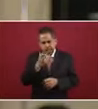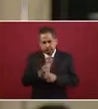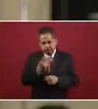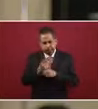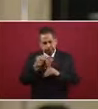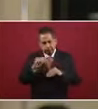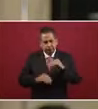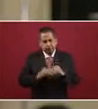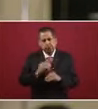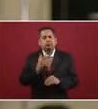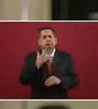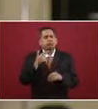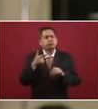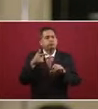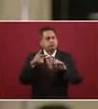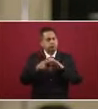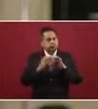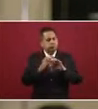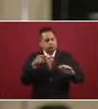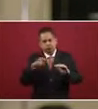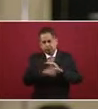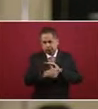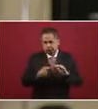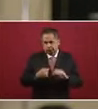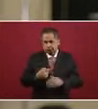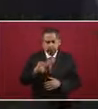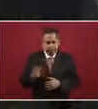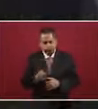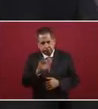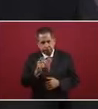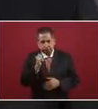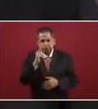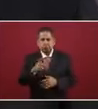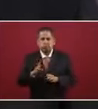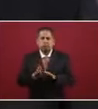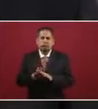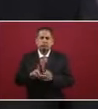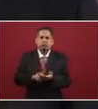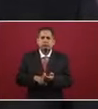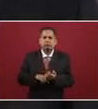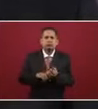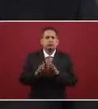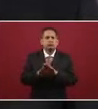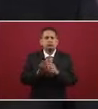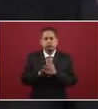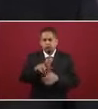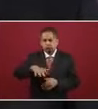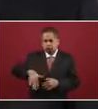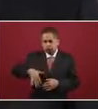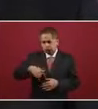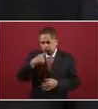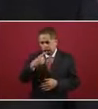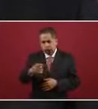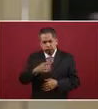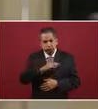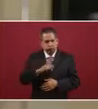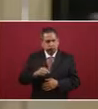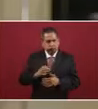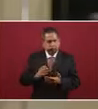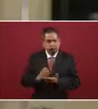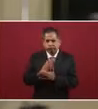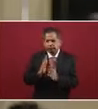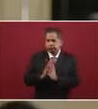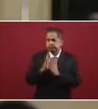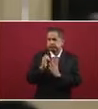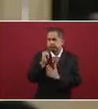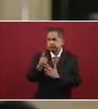construcción de este gasoducto en específico. Preguntarle si hay una manera de que usted, como lo planteó, intervenga precisamente para resolver